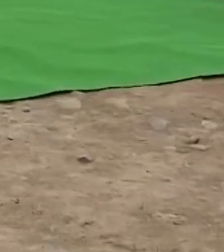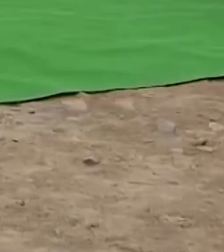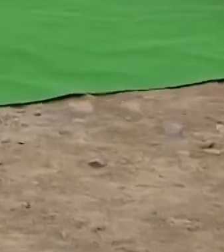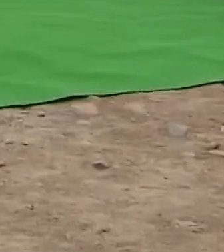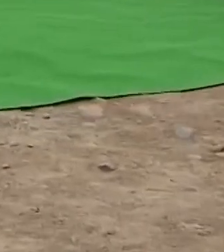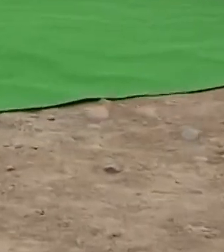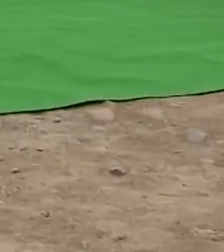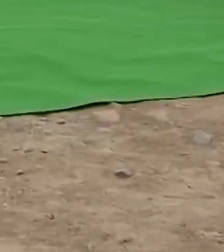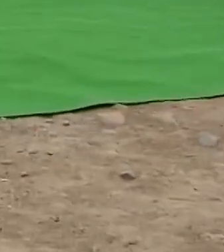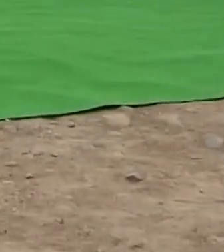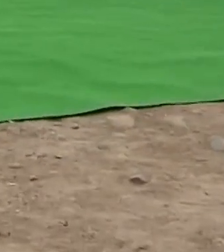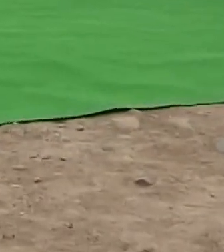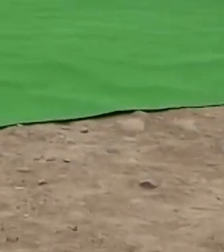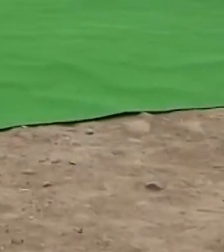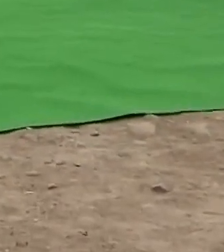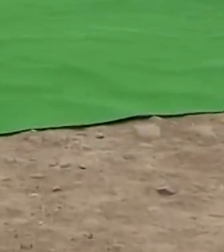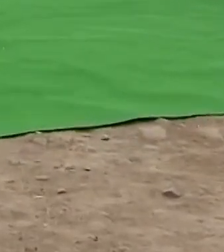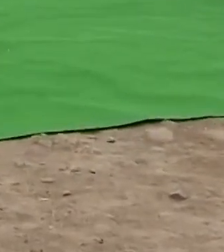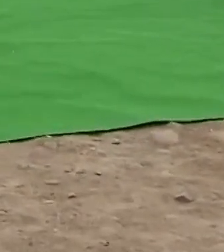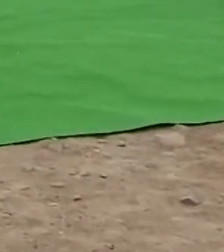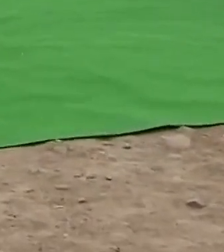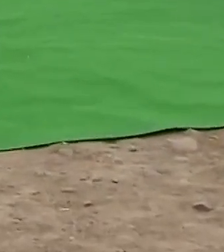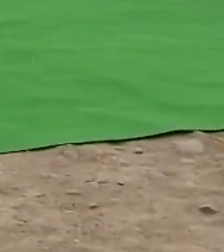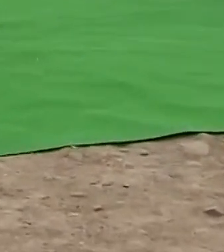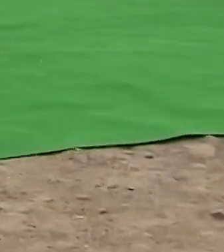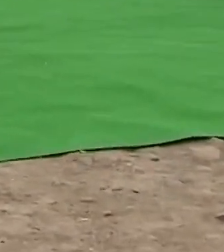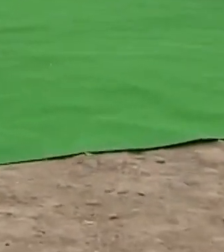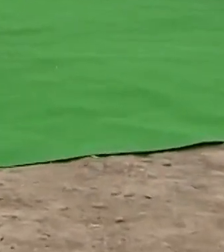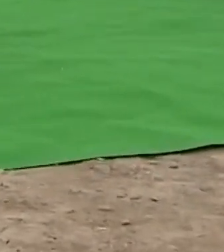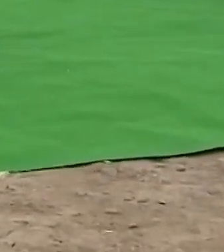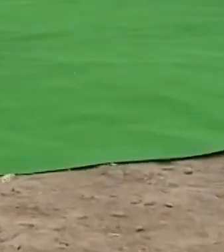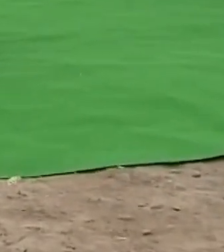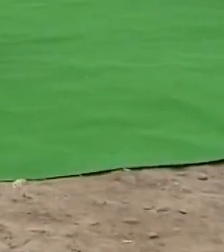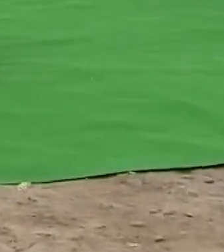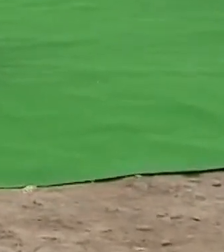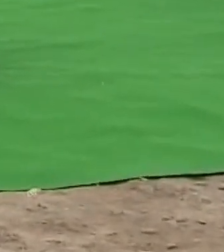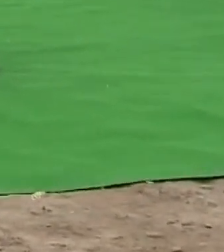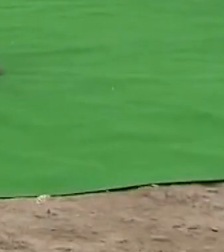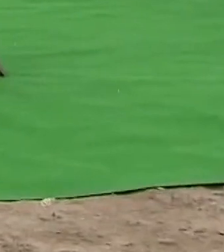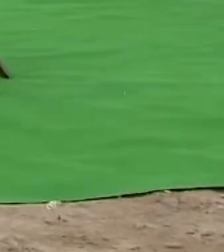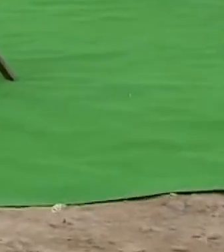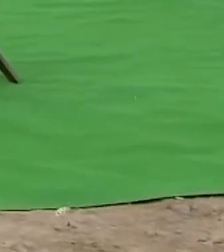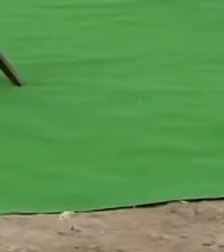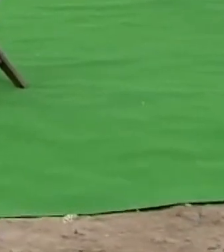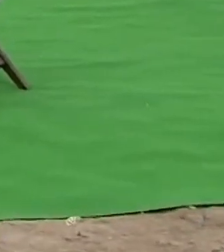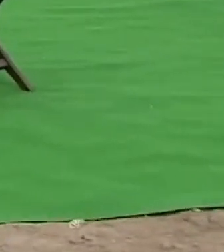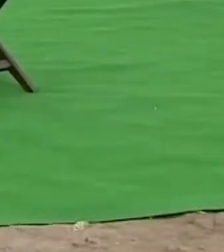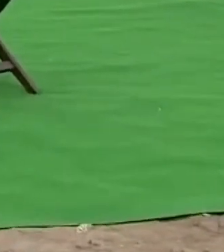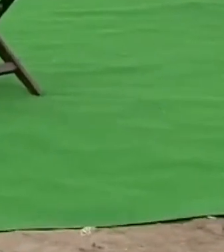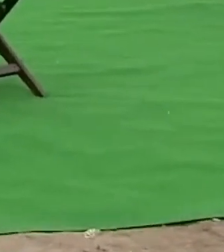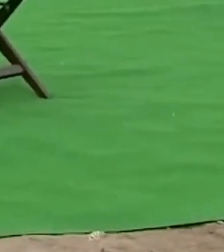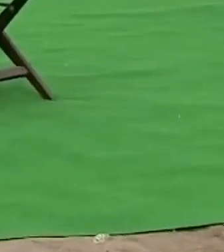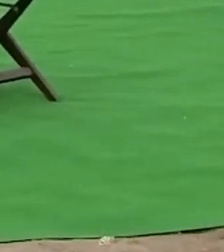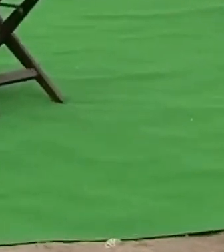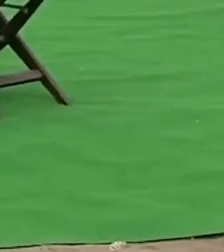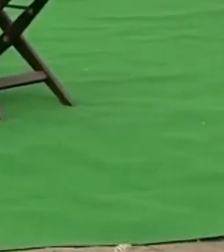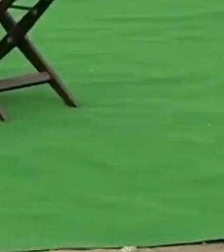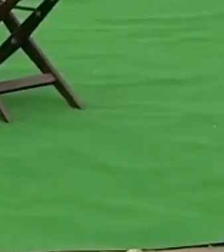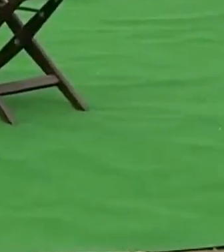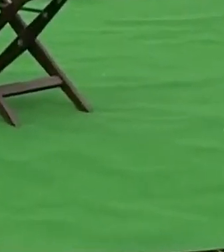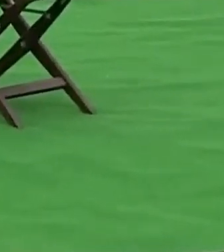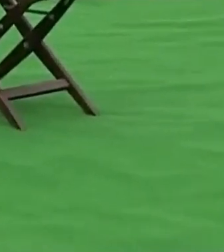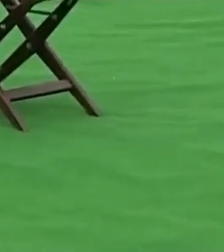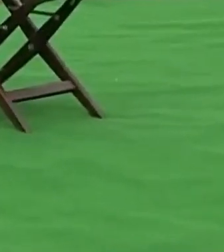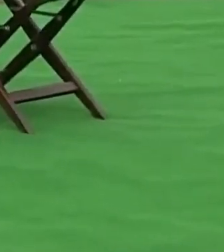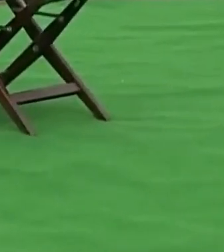este cáncer, que lleva a 2.200 mujeres a la muerte anualmente, en algo que puede ser perfectamente prevenible, ¿no? Y hoy día